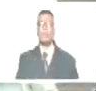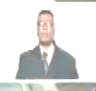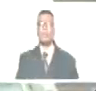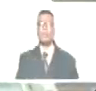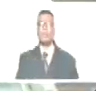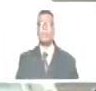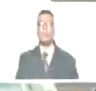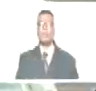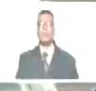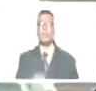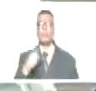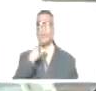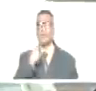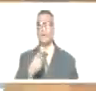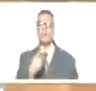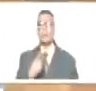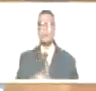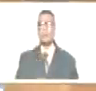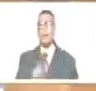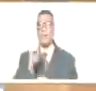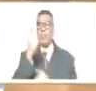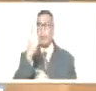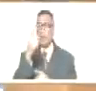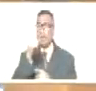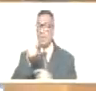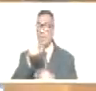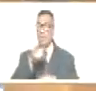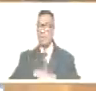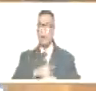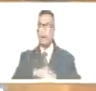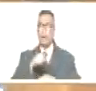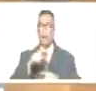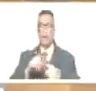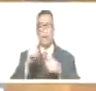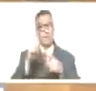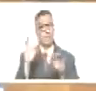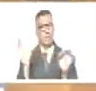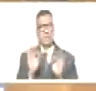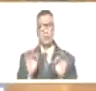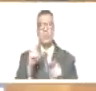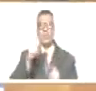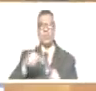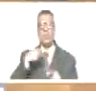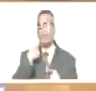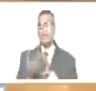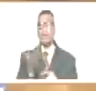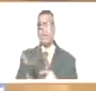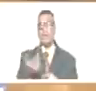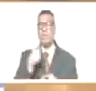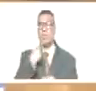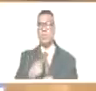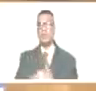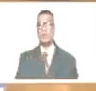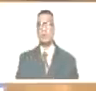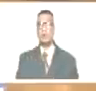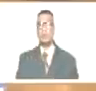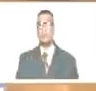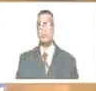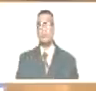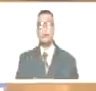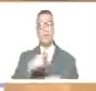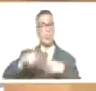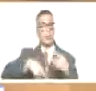decir que no es la primera vez que esto ocurre, pero también es importante decir que en la Revolución